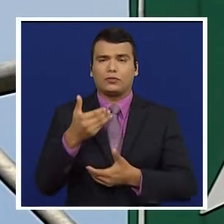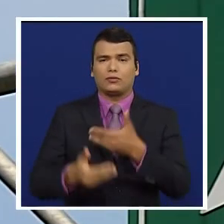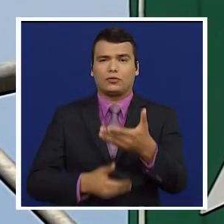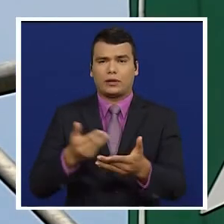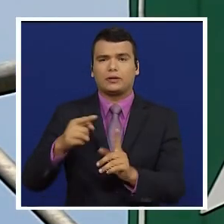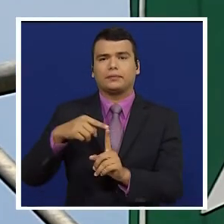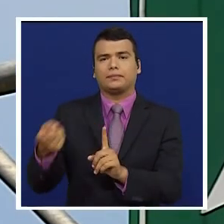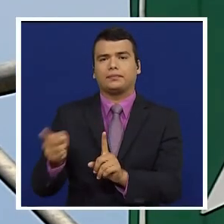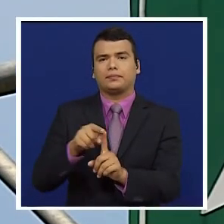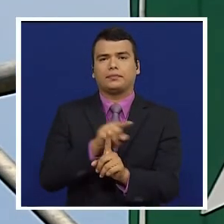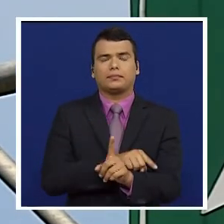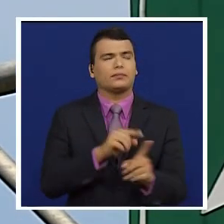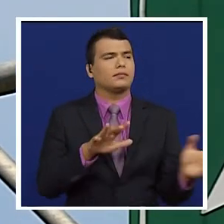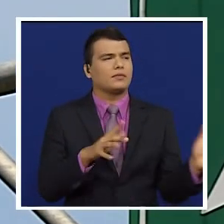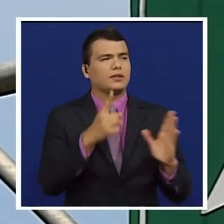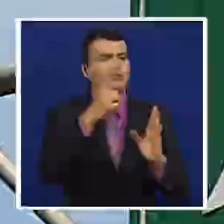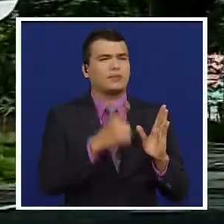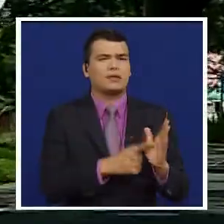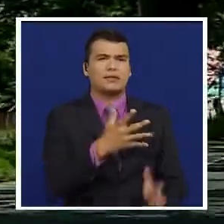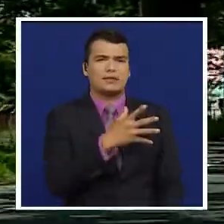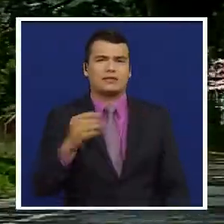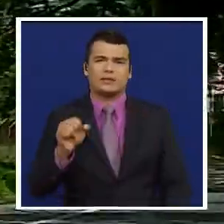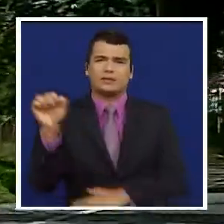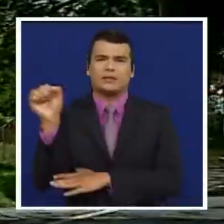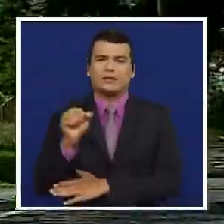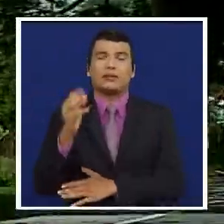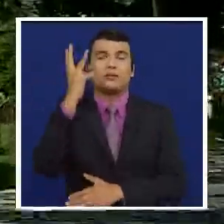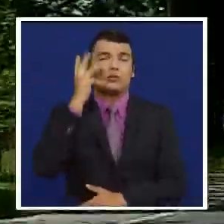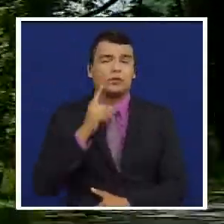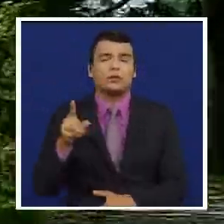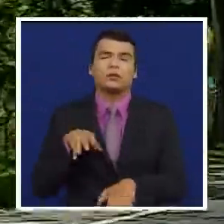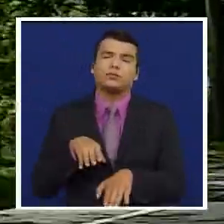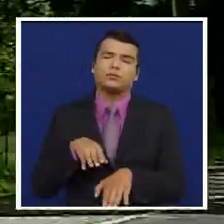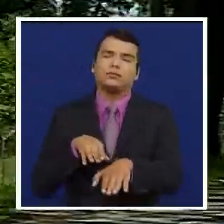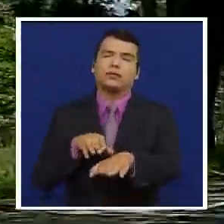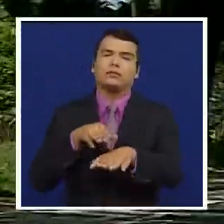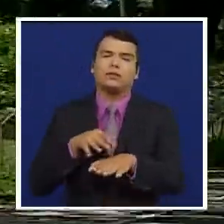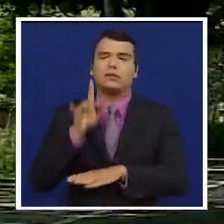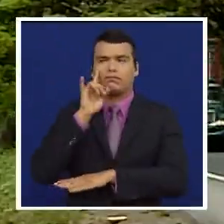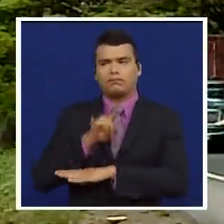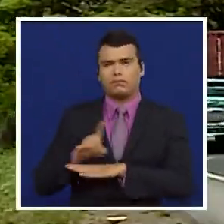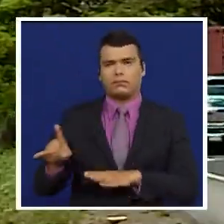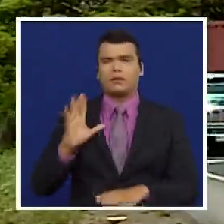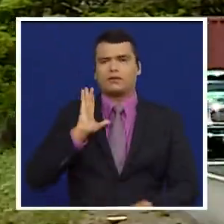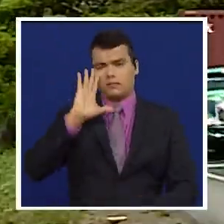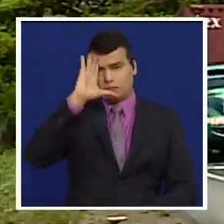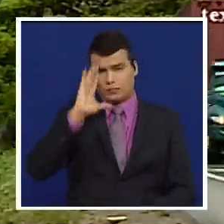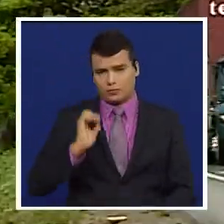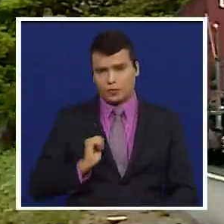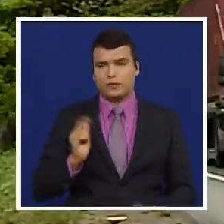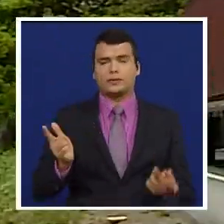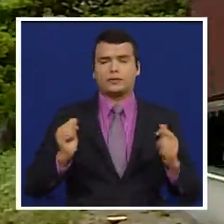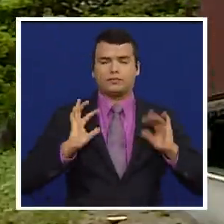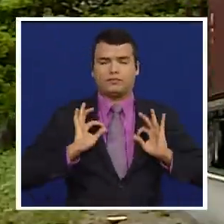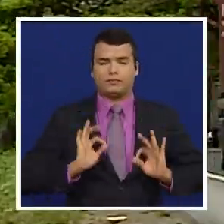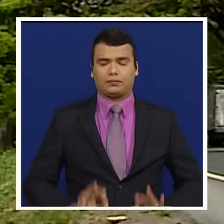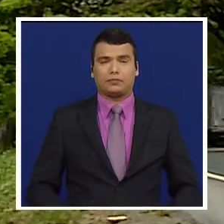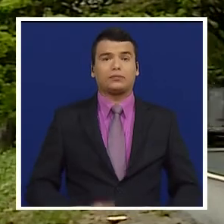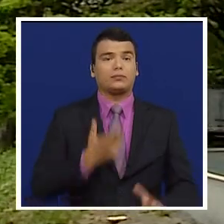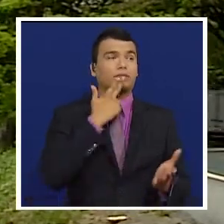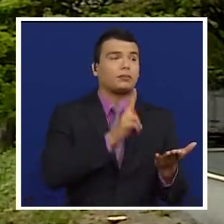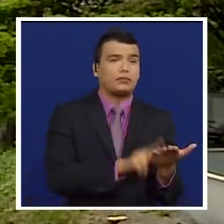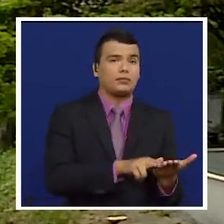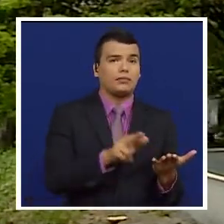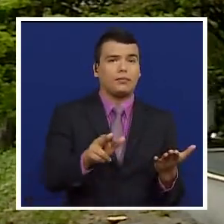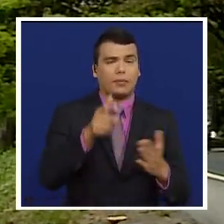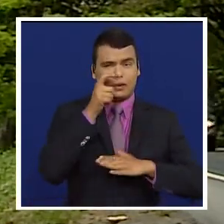Un promedio de 1.500 camiones se movilizan cada día en las caravanas escoltadas por policías y militares, y tras las circulares emitidas